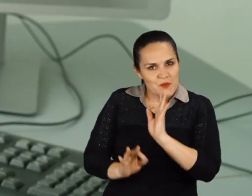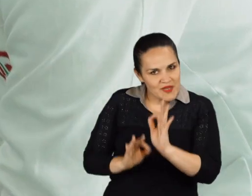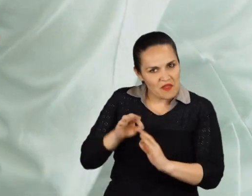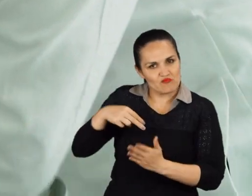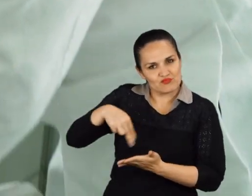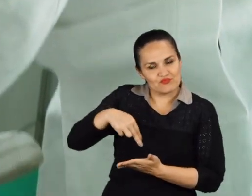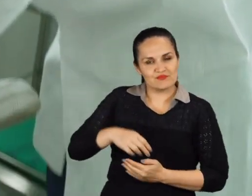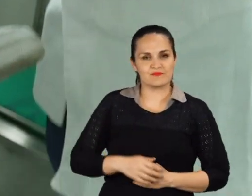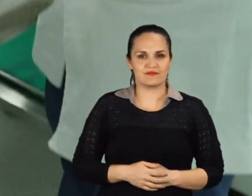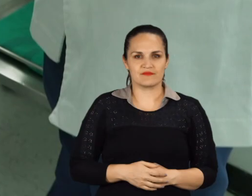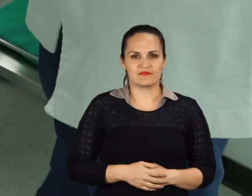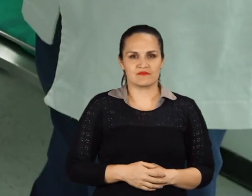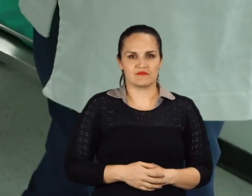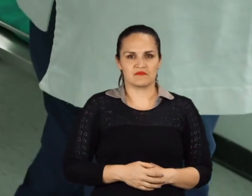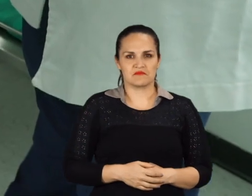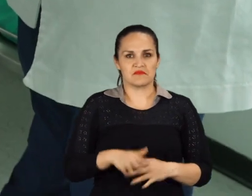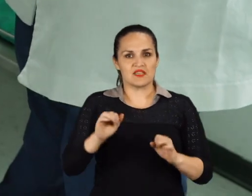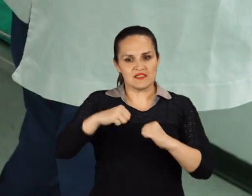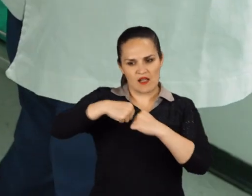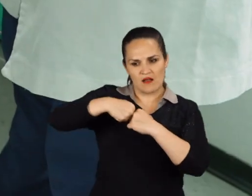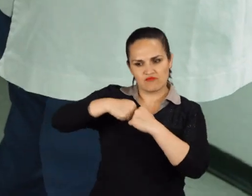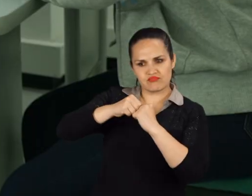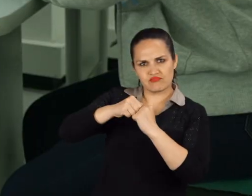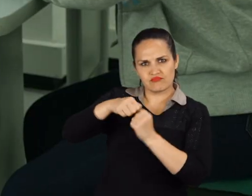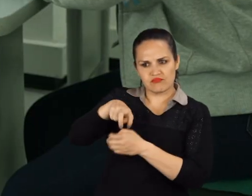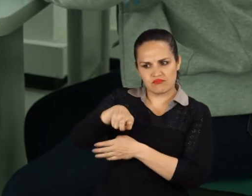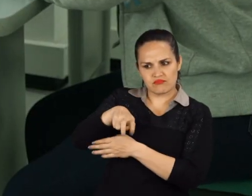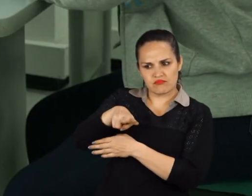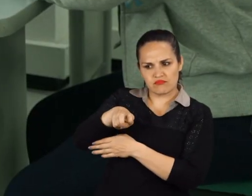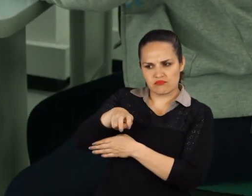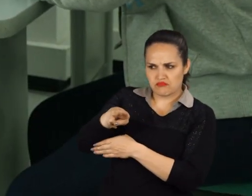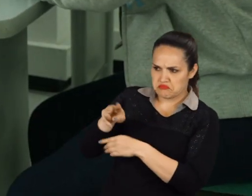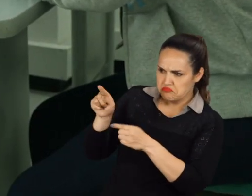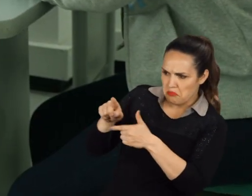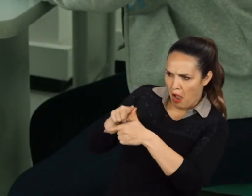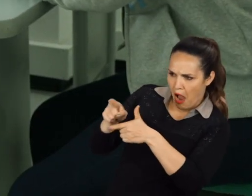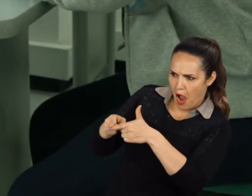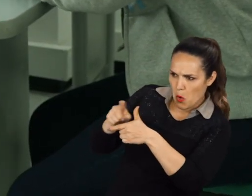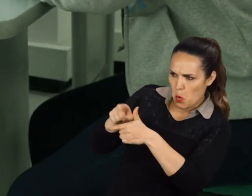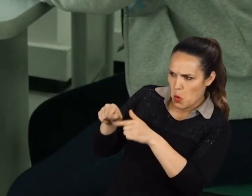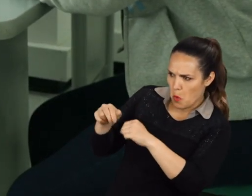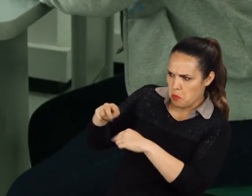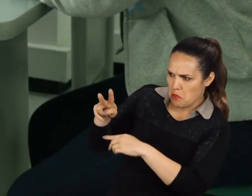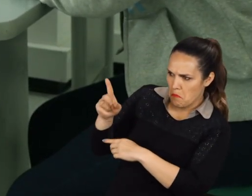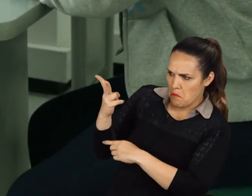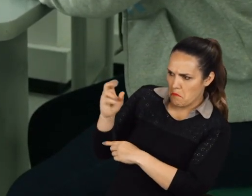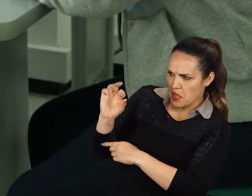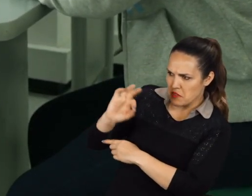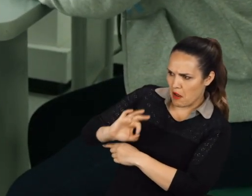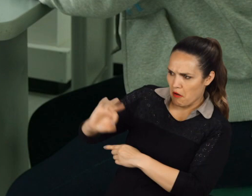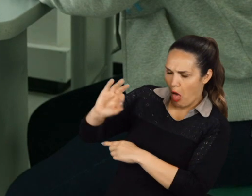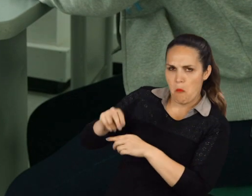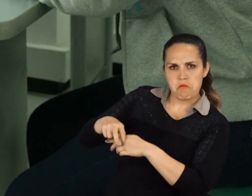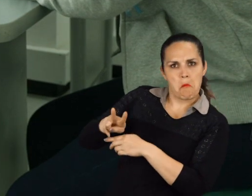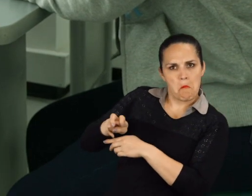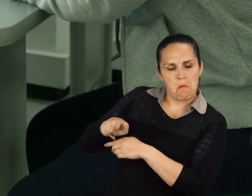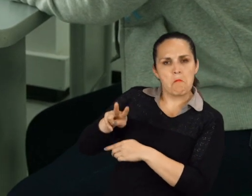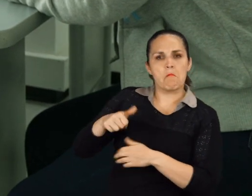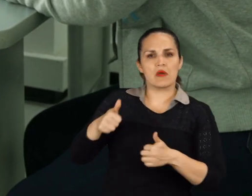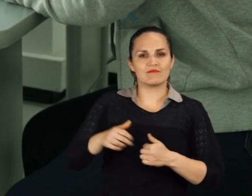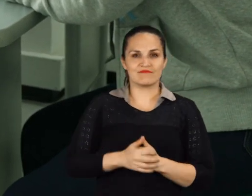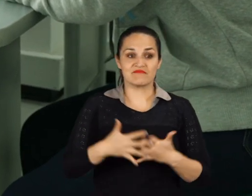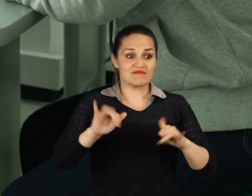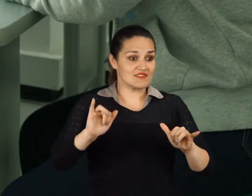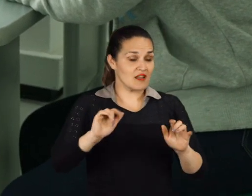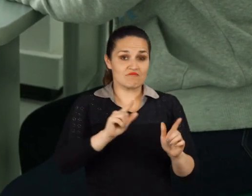da. O sea, ya nos está dando por lo menos 15 a 20 grados. Entonces lo que sigue ahorita, ya completamos toda la parte, ya retiramos los puntos,